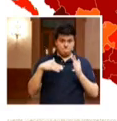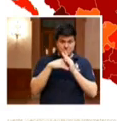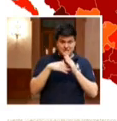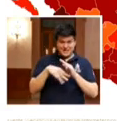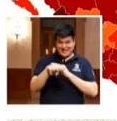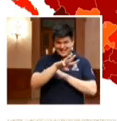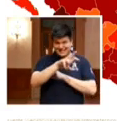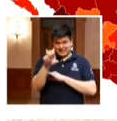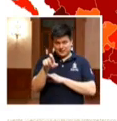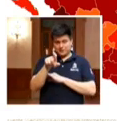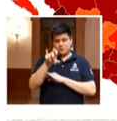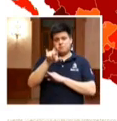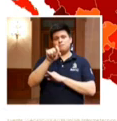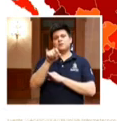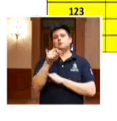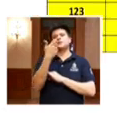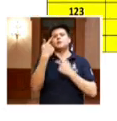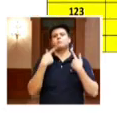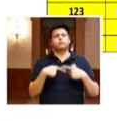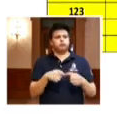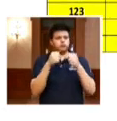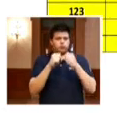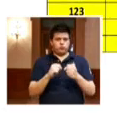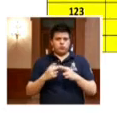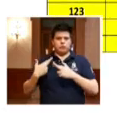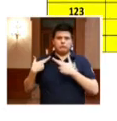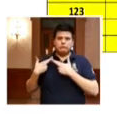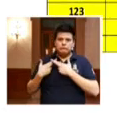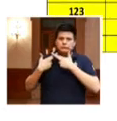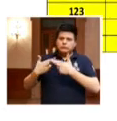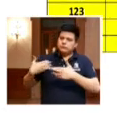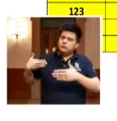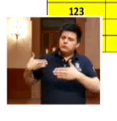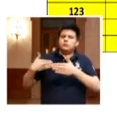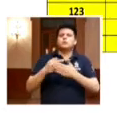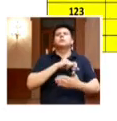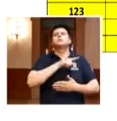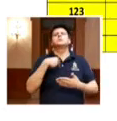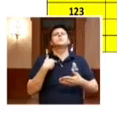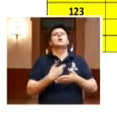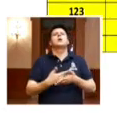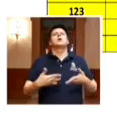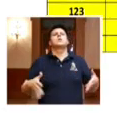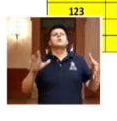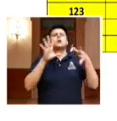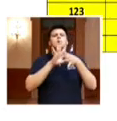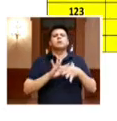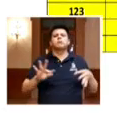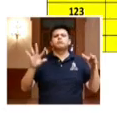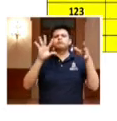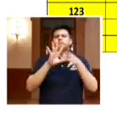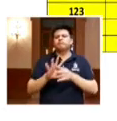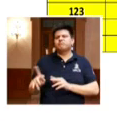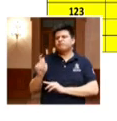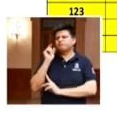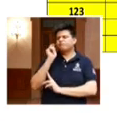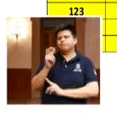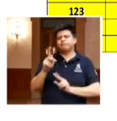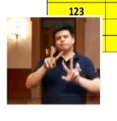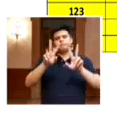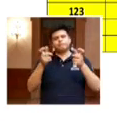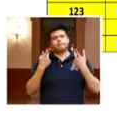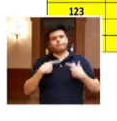97,326 casos confirmados acumulados. Vamos a analizar las defunciones del día de